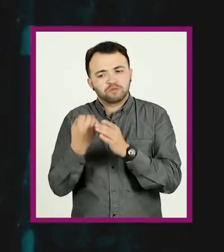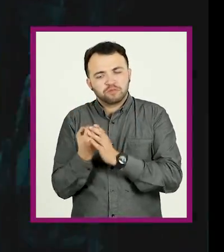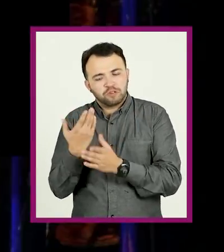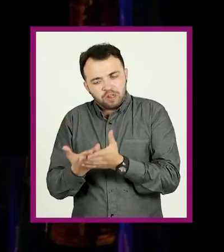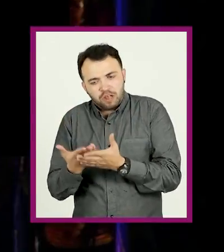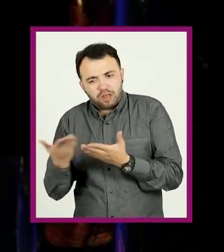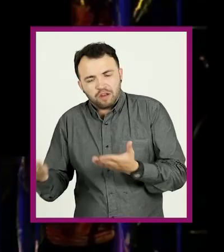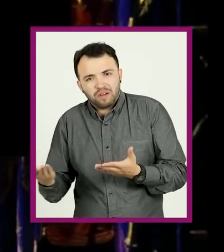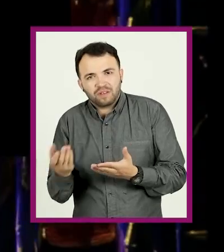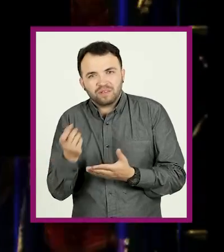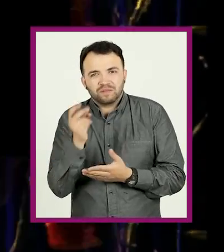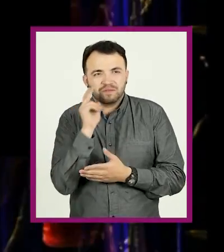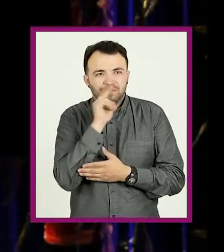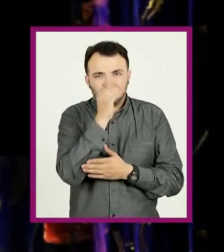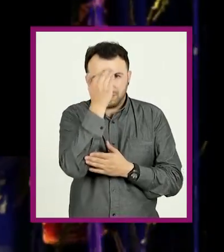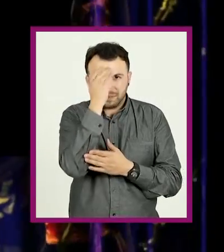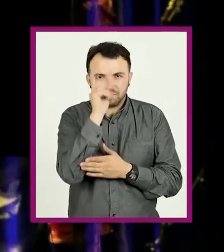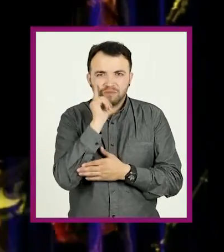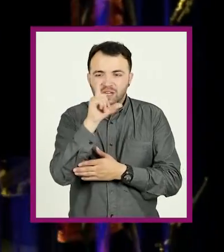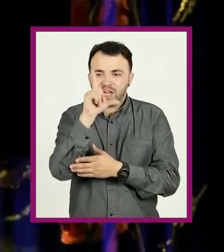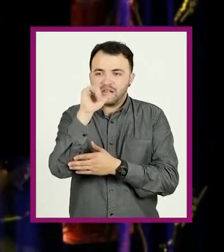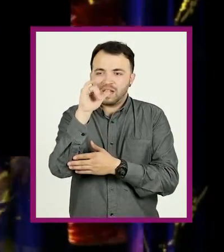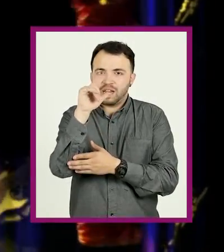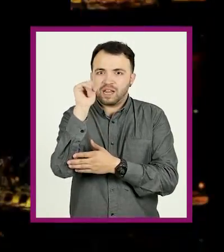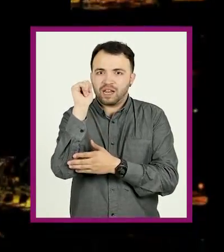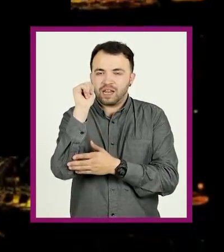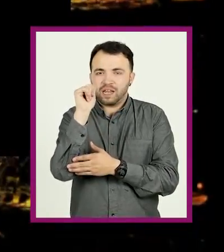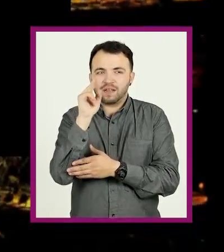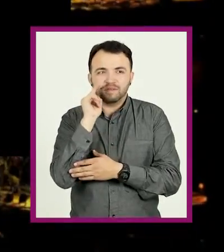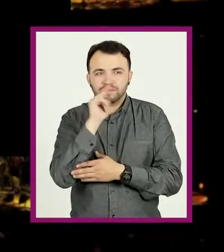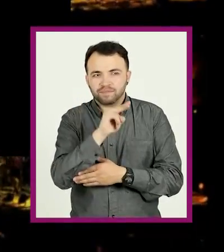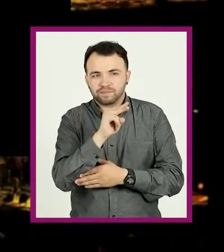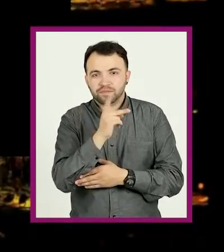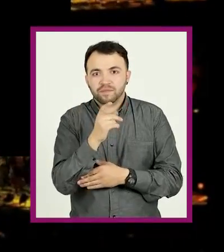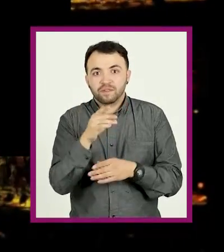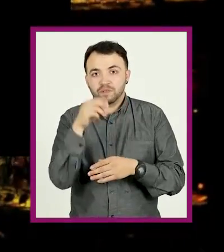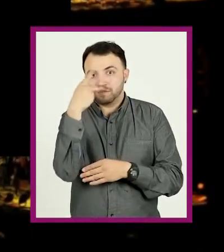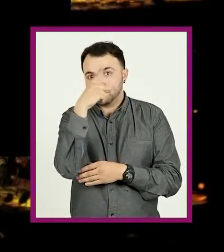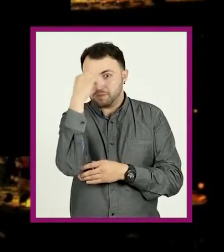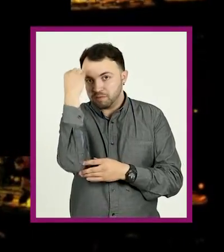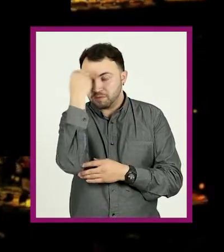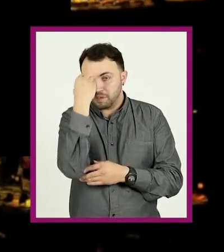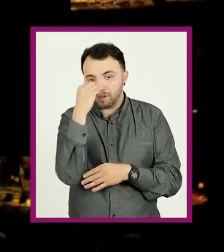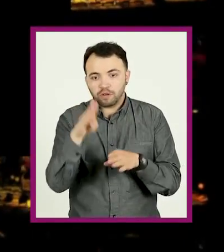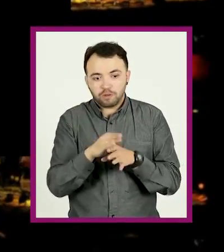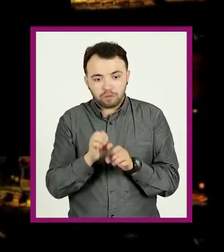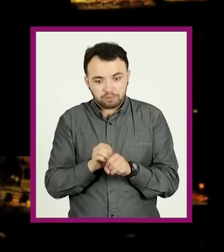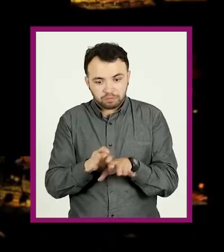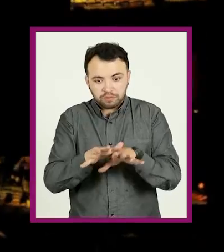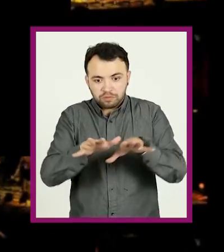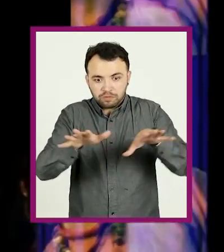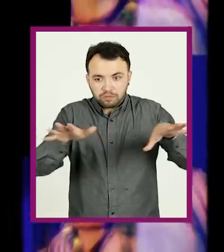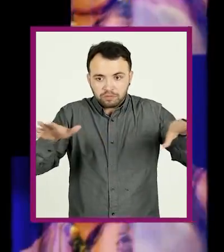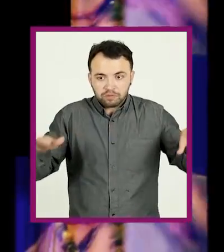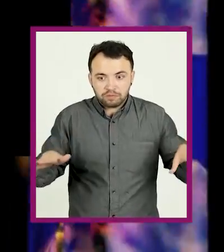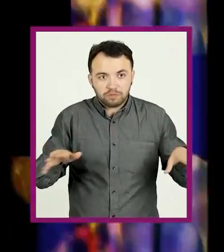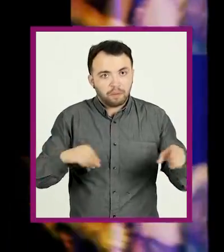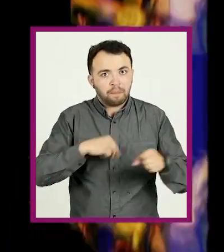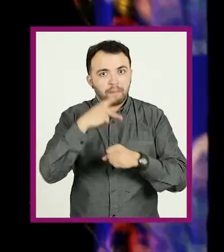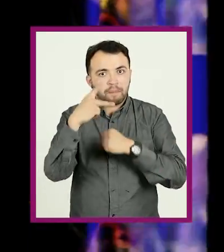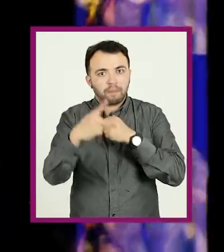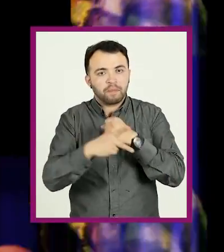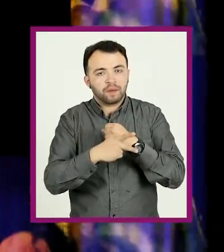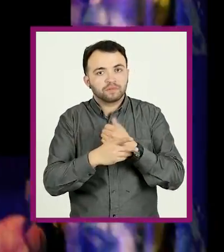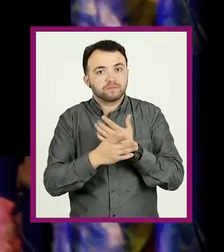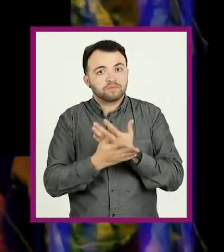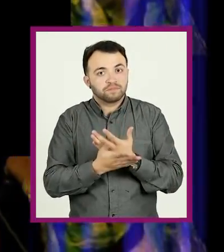Downs de integrar músicas de todo el mundo a la música local de Oaxaca y de todo el país, habría que decir. Pero en fin, bueno,